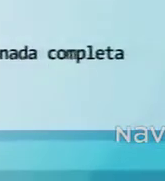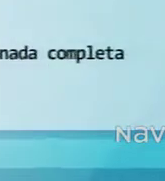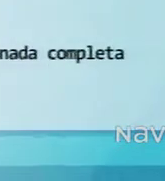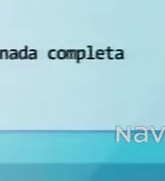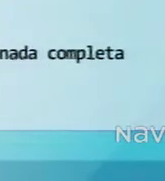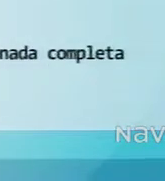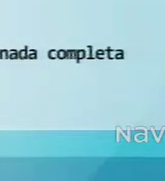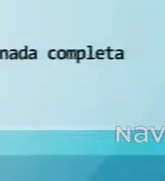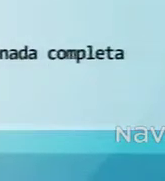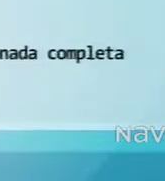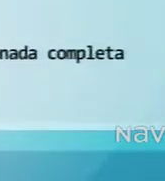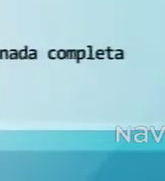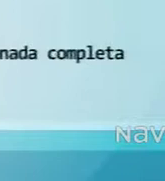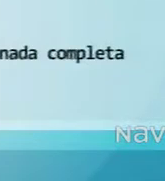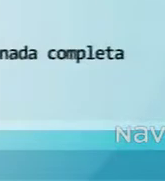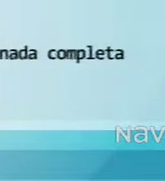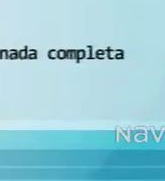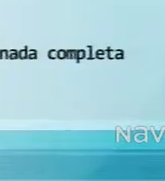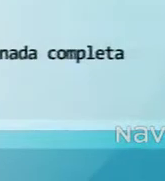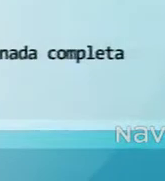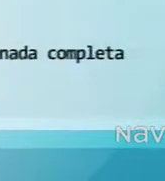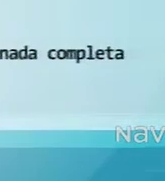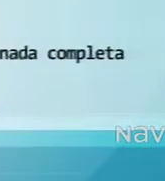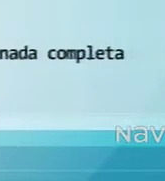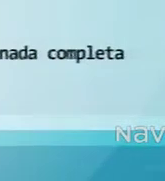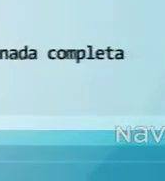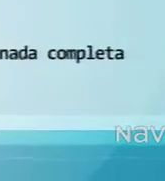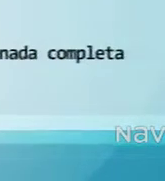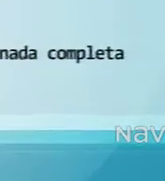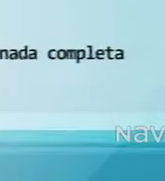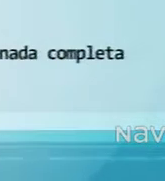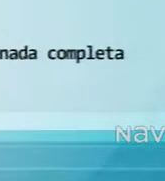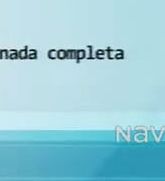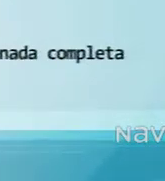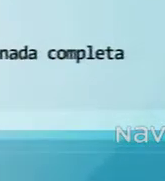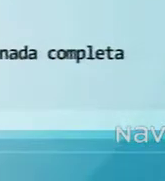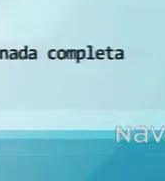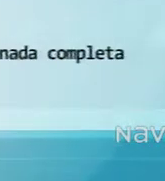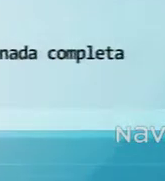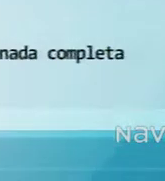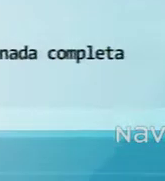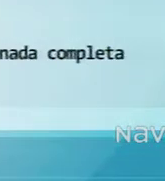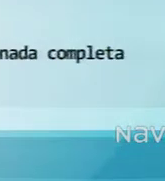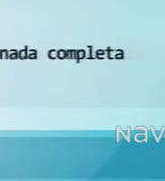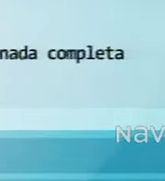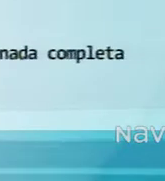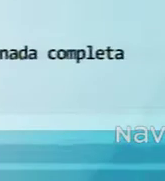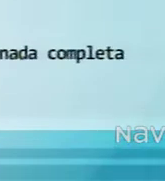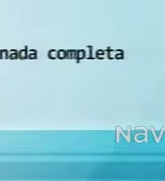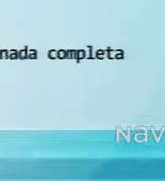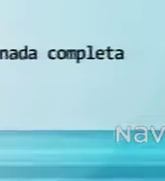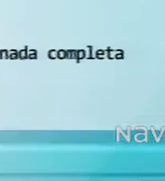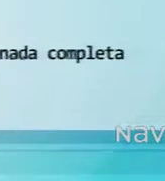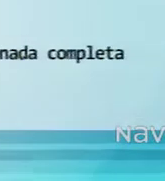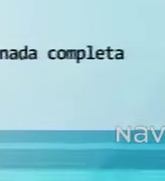de la hostelería. En Valcarlos necesitan una persona para un puesto de cocinero en un establecimiento de nueva apertura, que disponga de vehículo propio